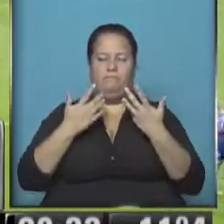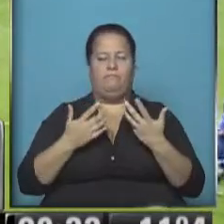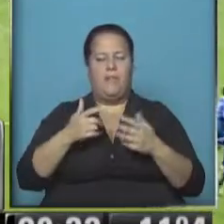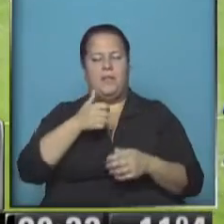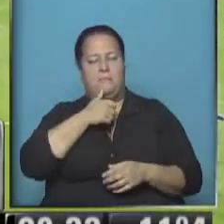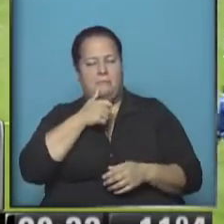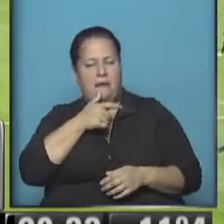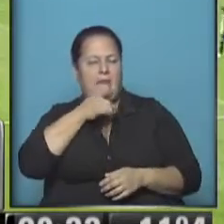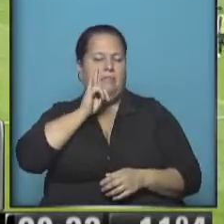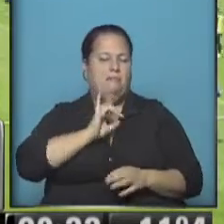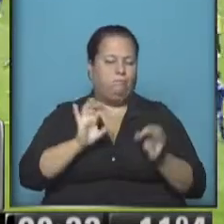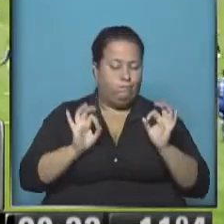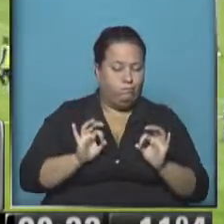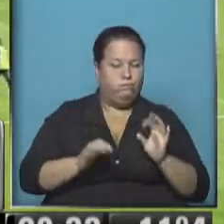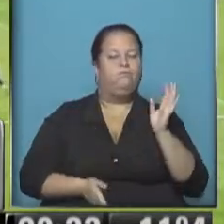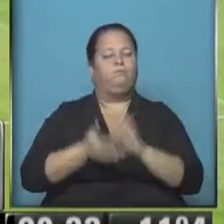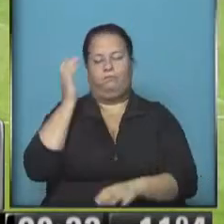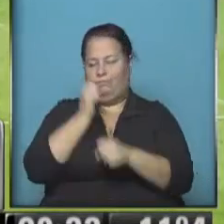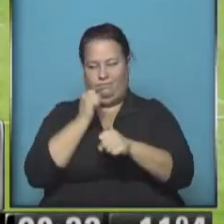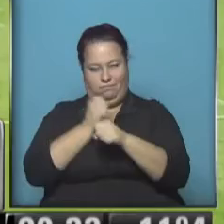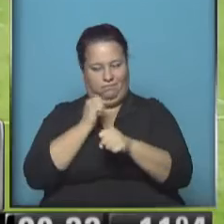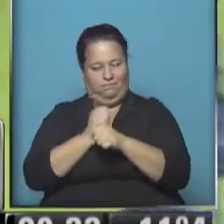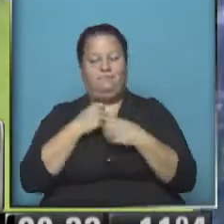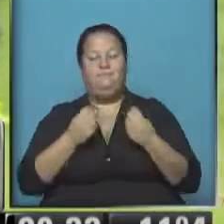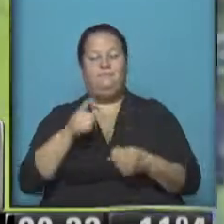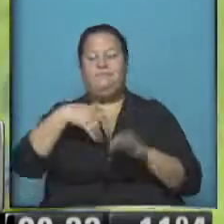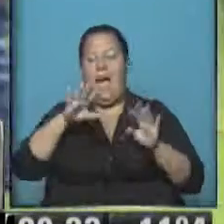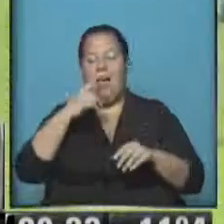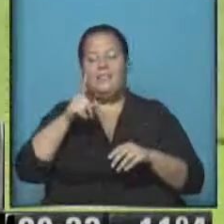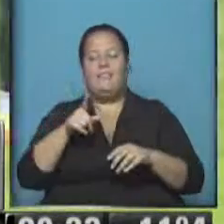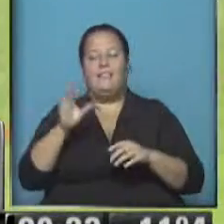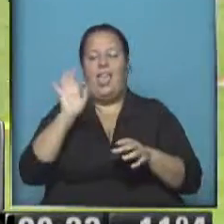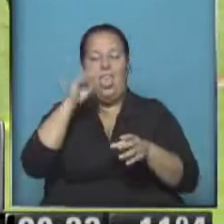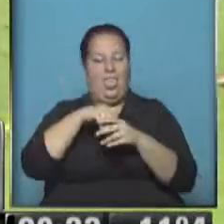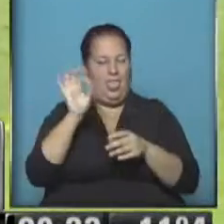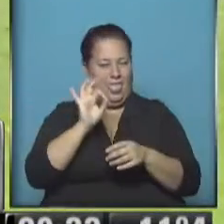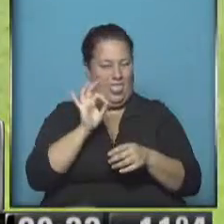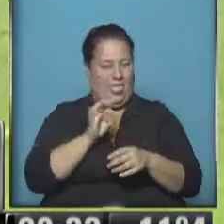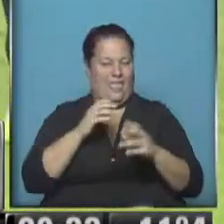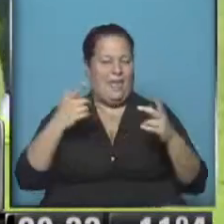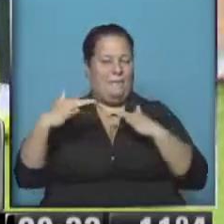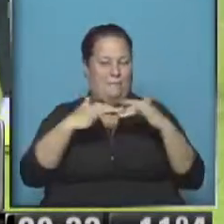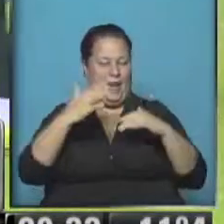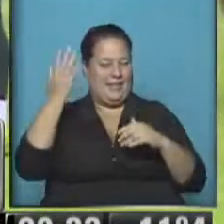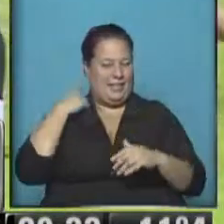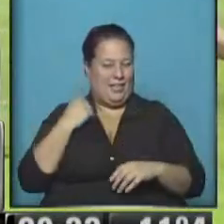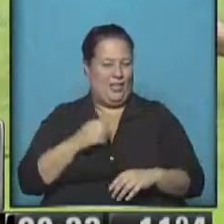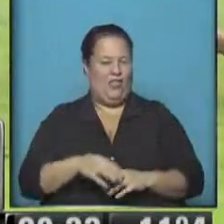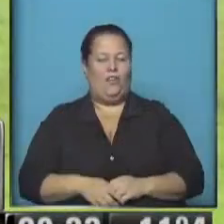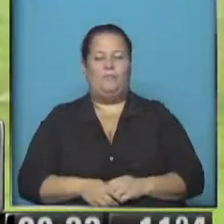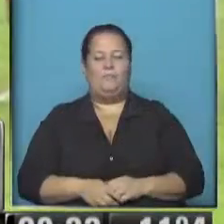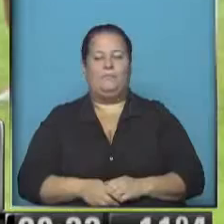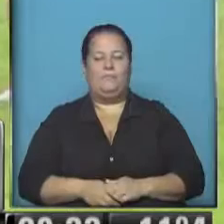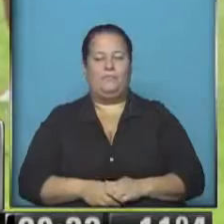de marte desayuno y después sí a trabajar especialmente aquellos que no participaron del encuentro ya